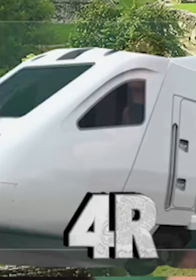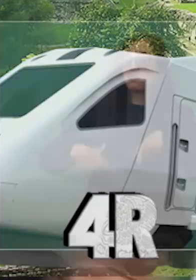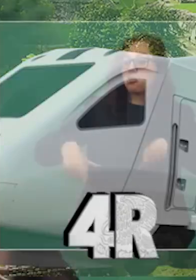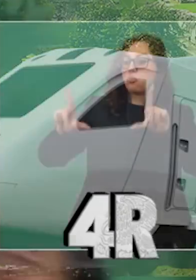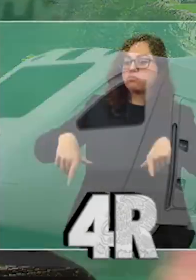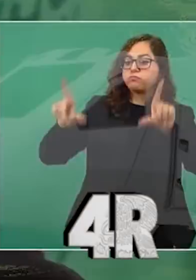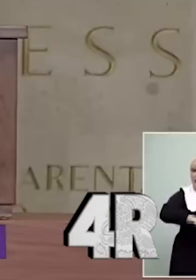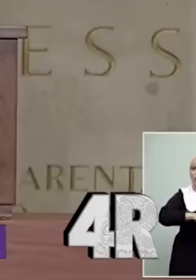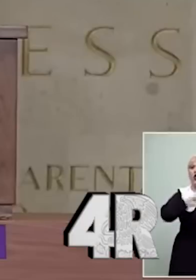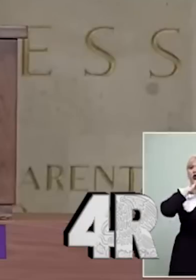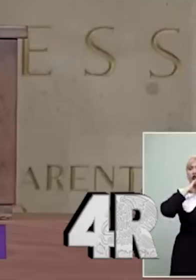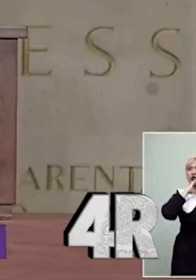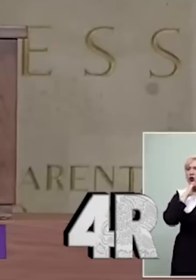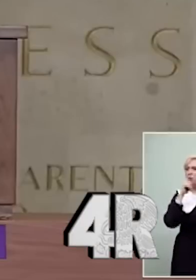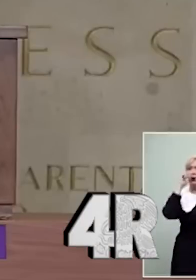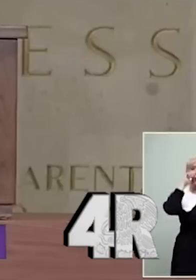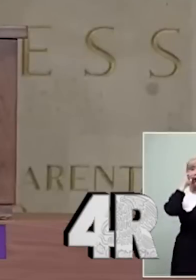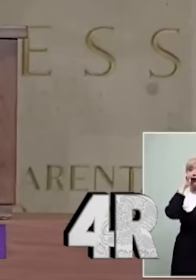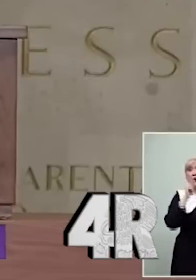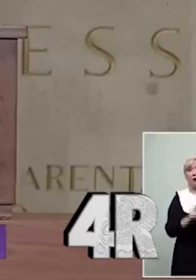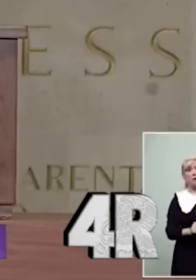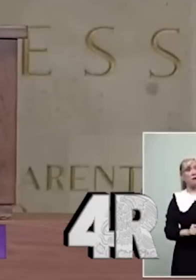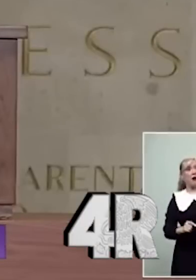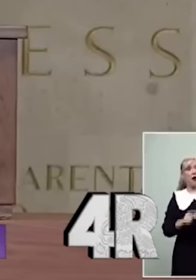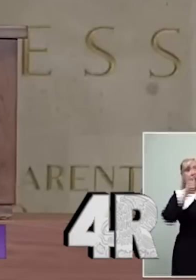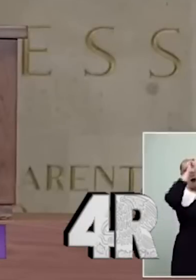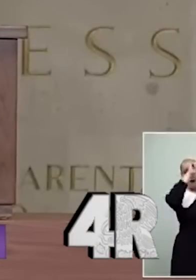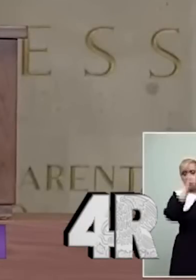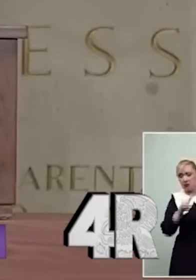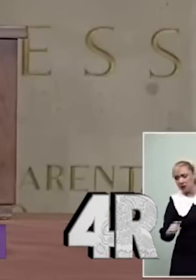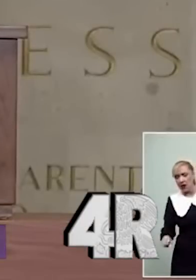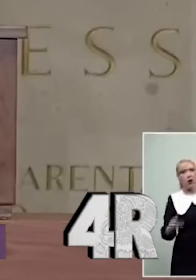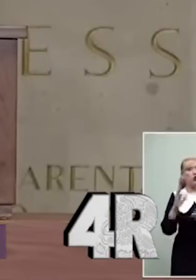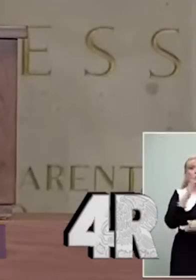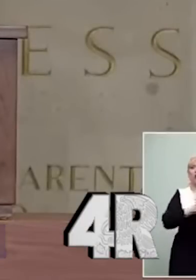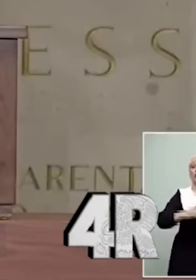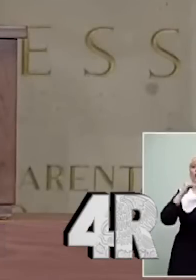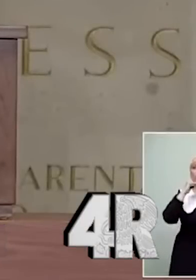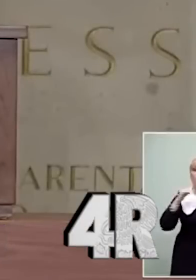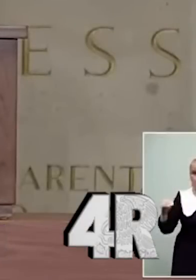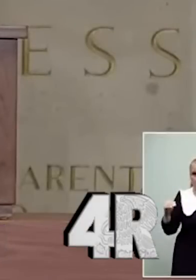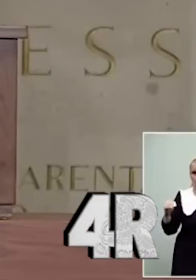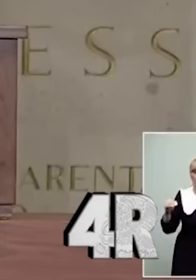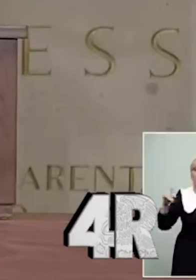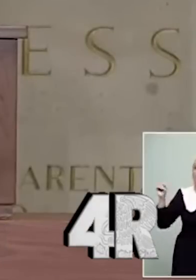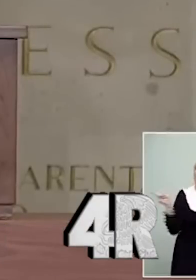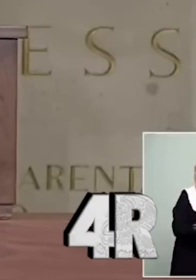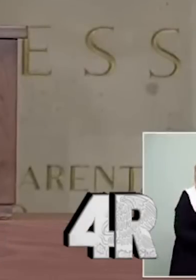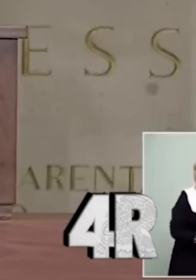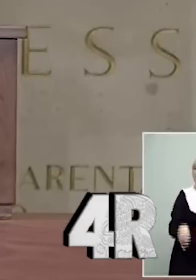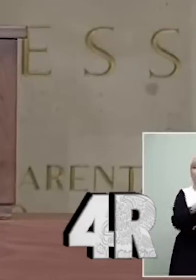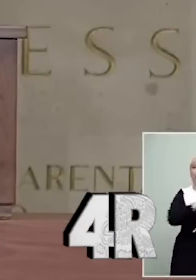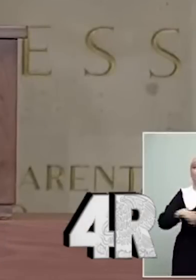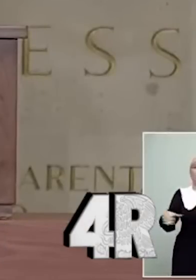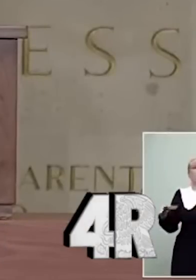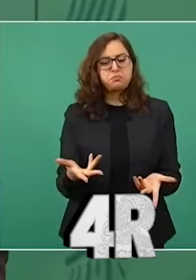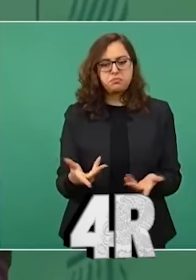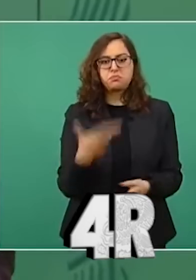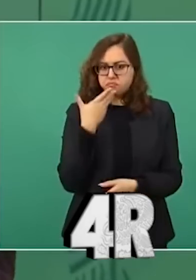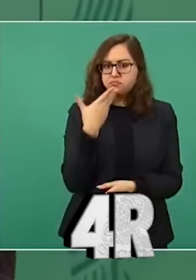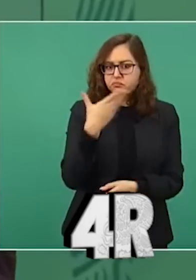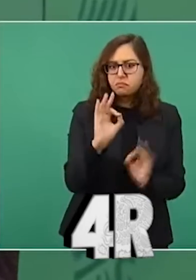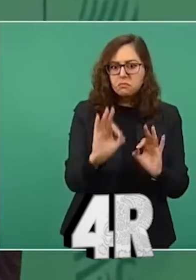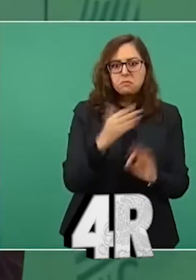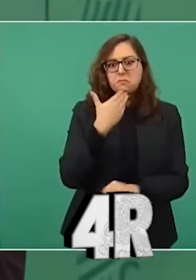embargo, vamos a ver a lo largo de este video cómo es que el Poder Judicial le dio visto bueno a estos proyectos y cómo es que